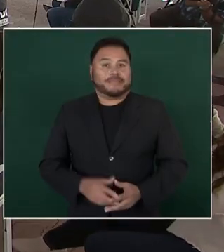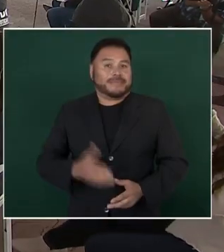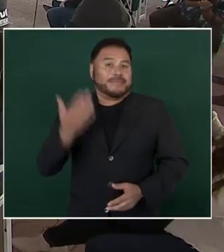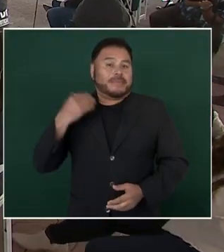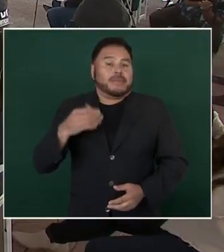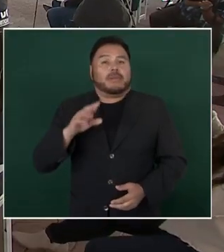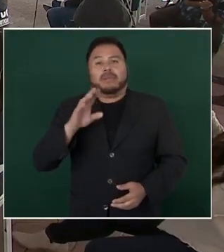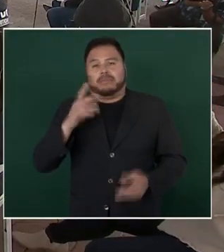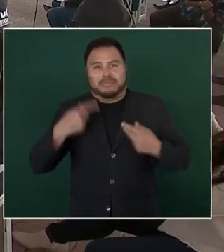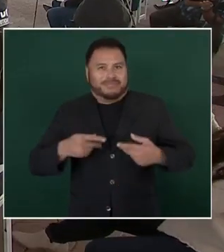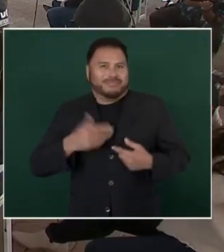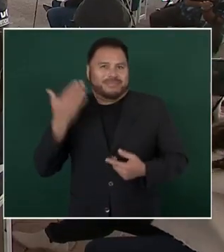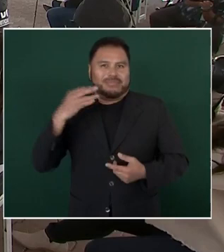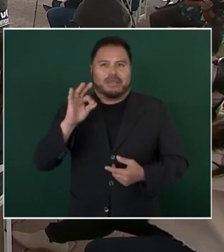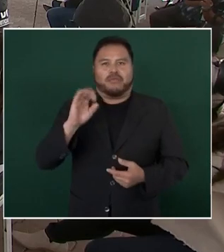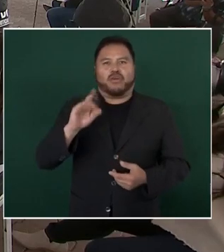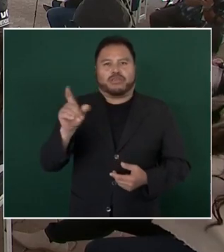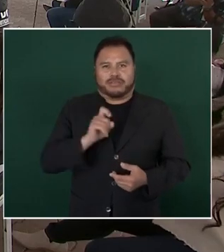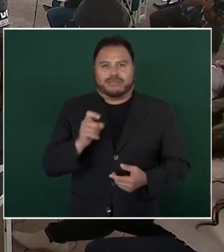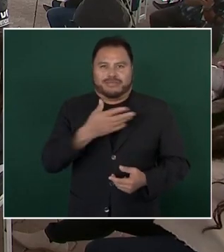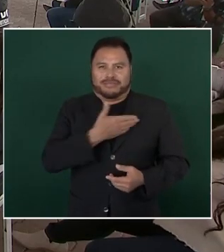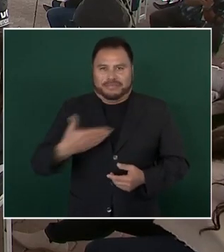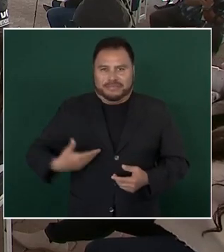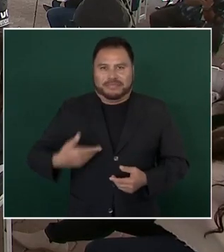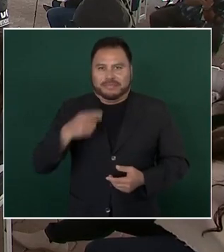9,000, 10,000 homicidios.